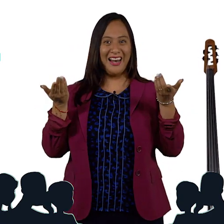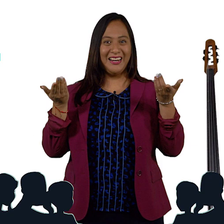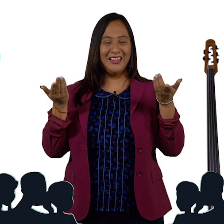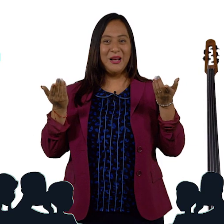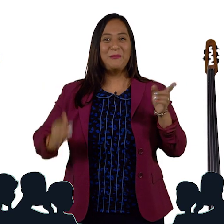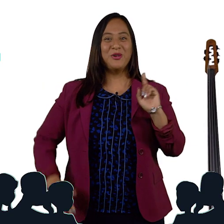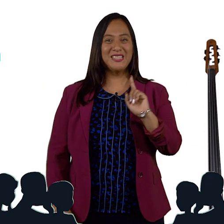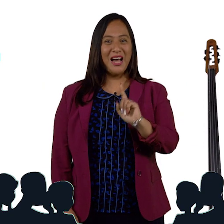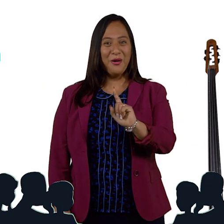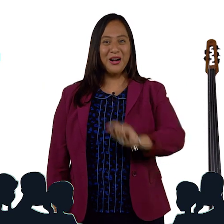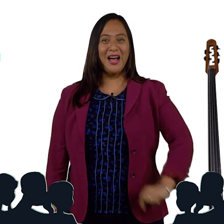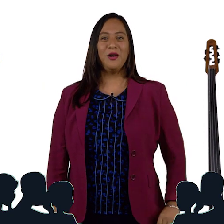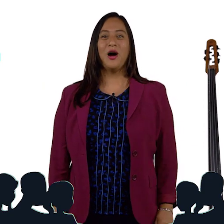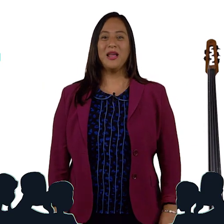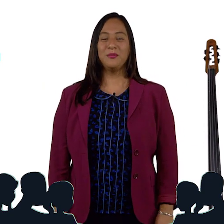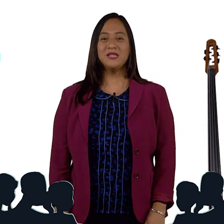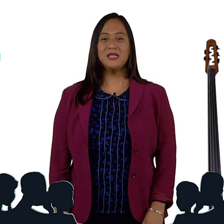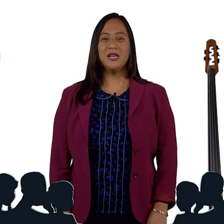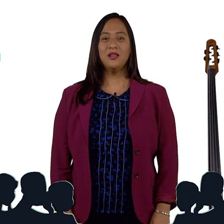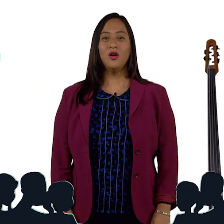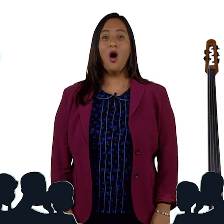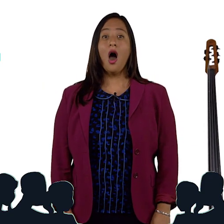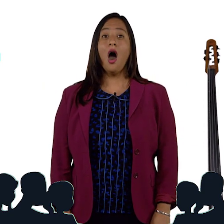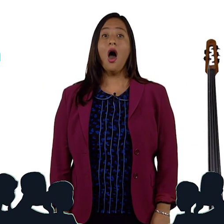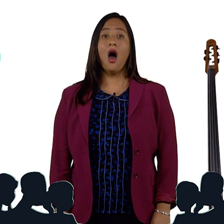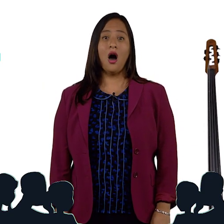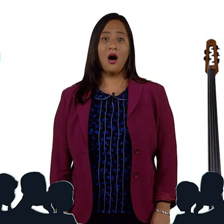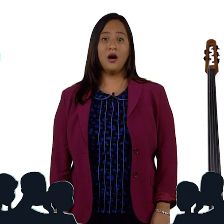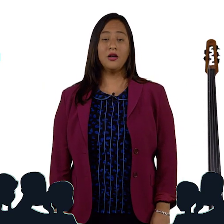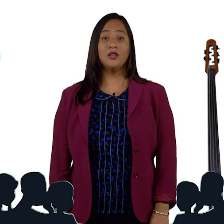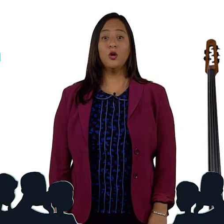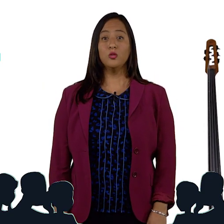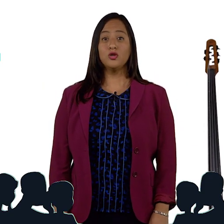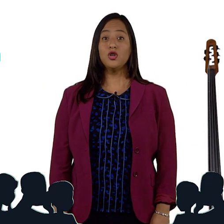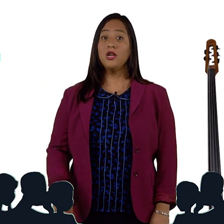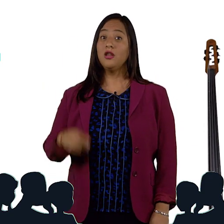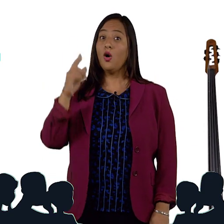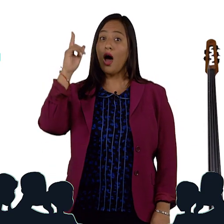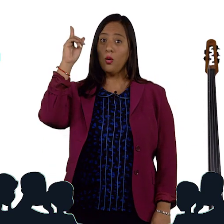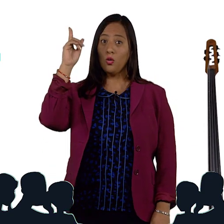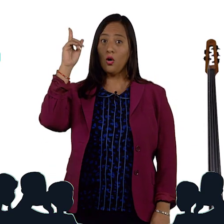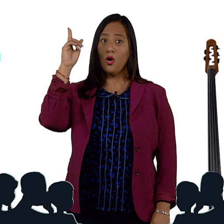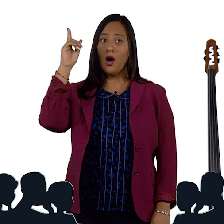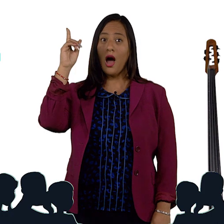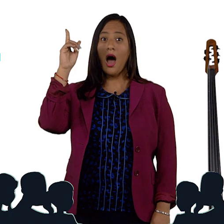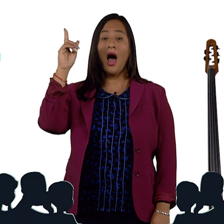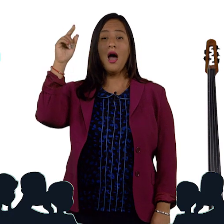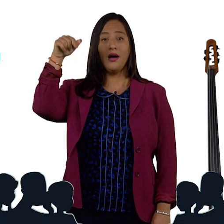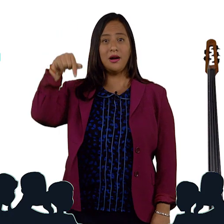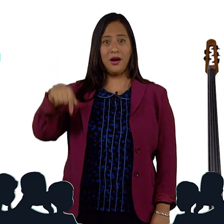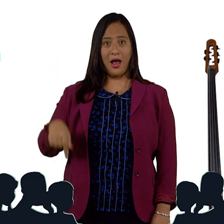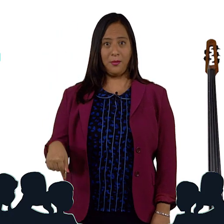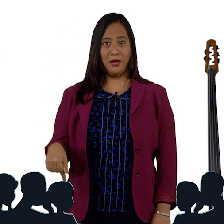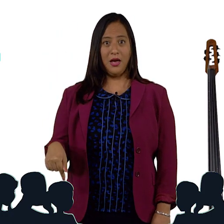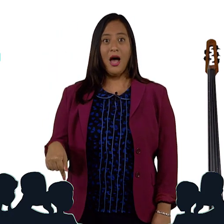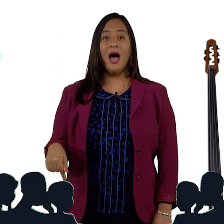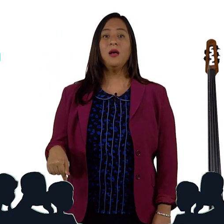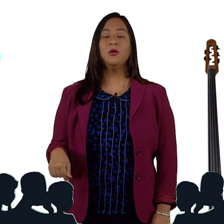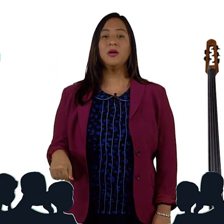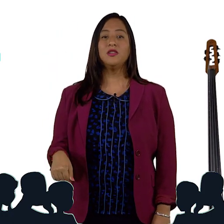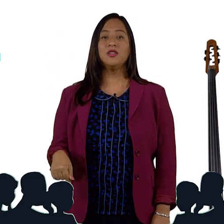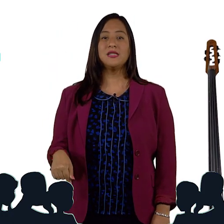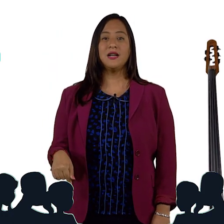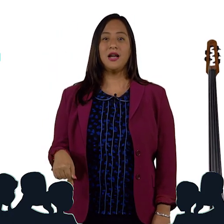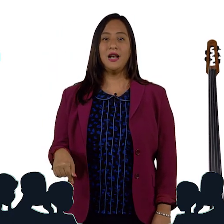¿Qué tal? Pues ahora lo haremos diciendo ah, de un sonido agudo a grave,